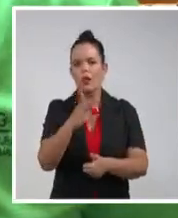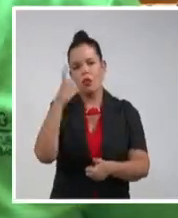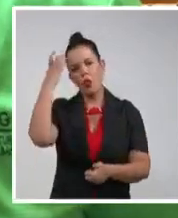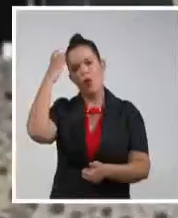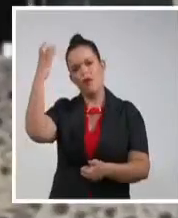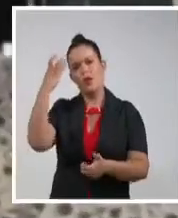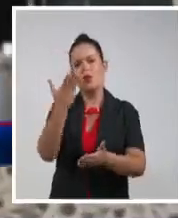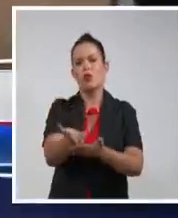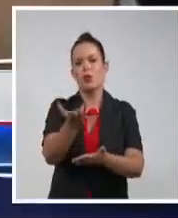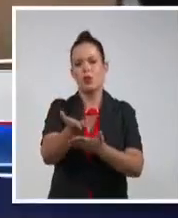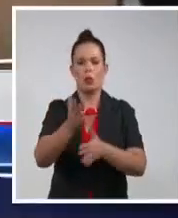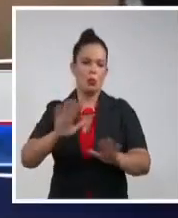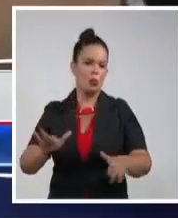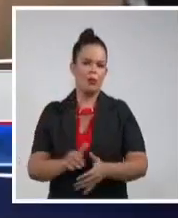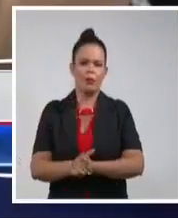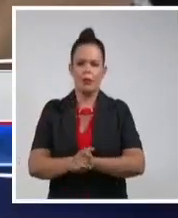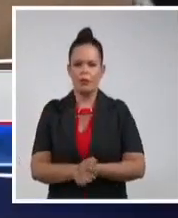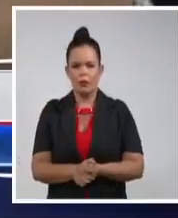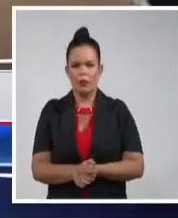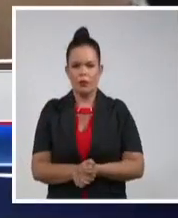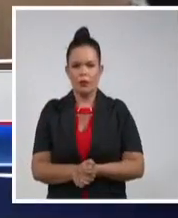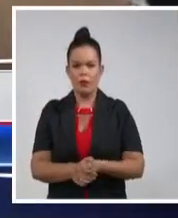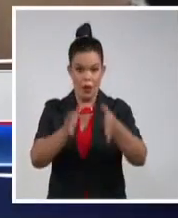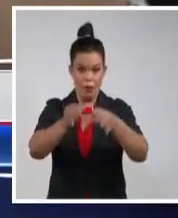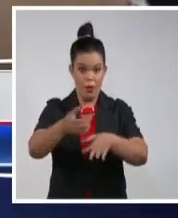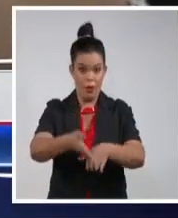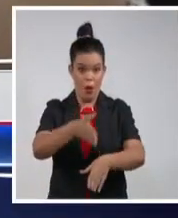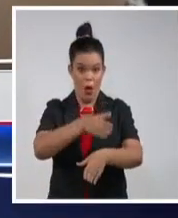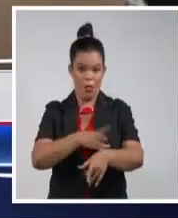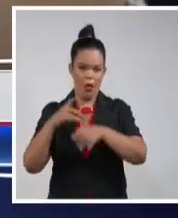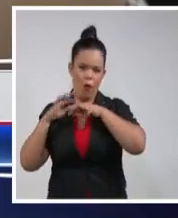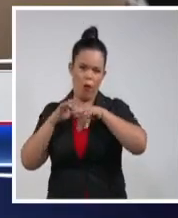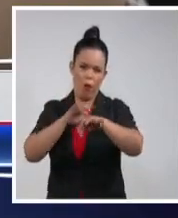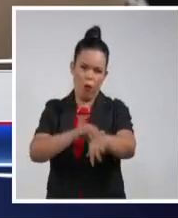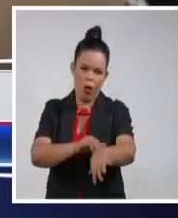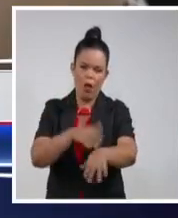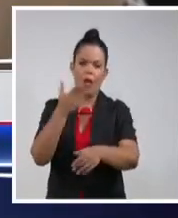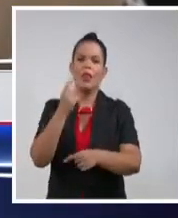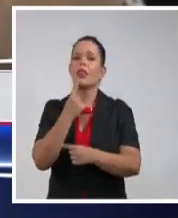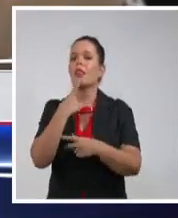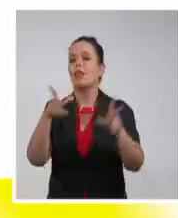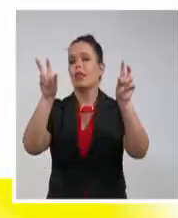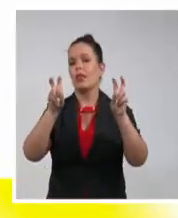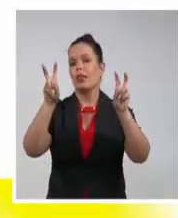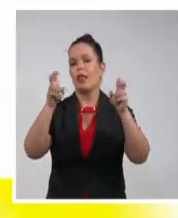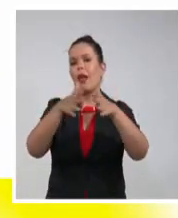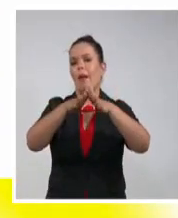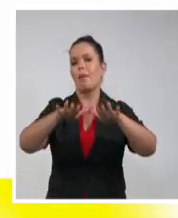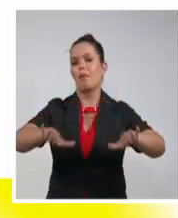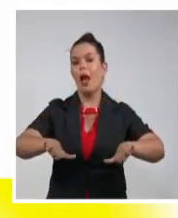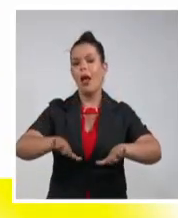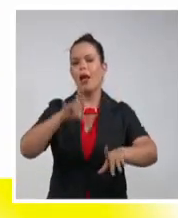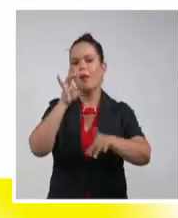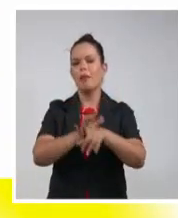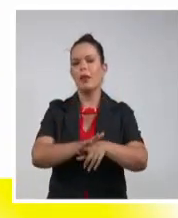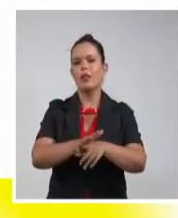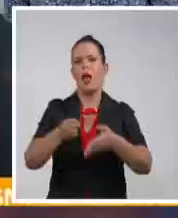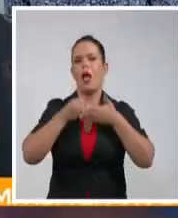de los ciudadanos. Desde su anuncio, la marcha, autocatalogada como cívica y pacífica, recibió el apoyo público de